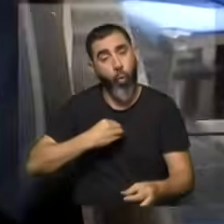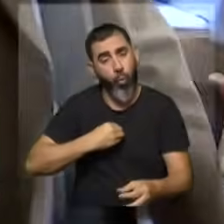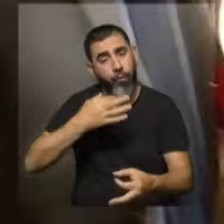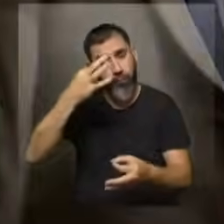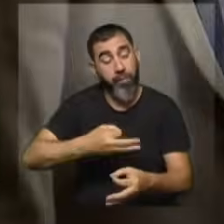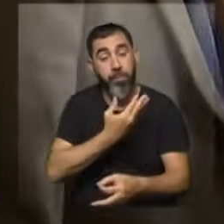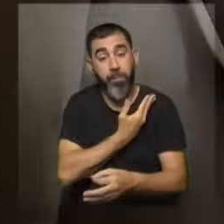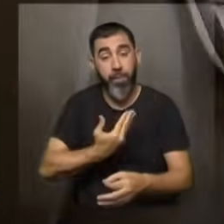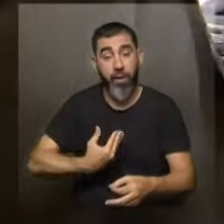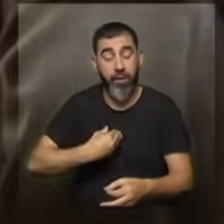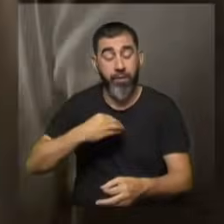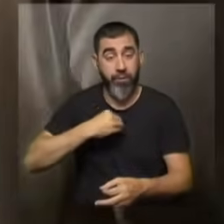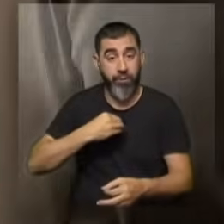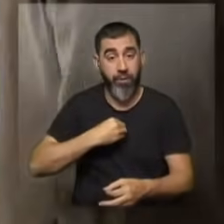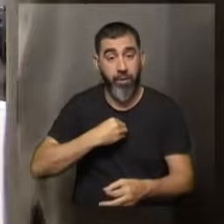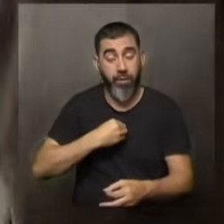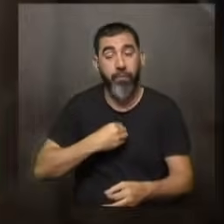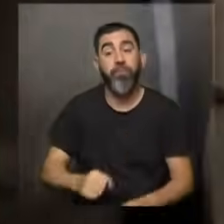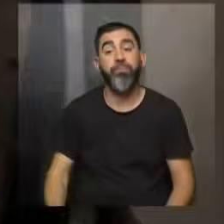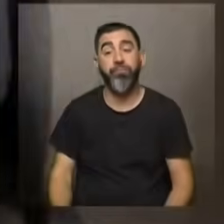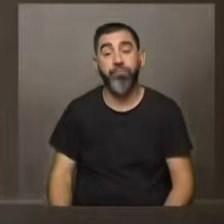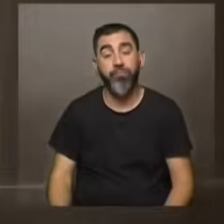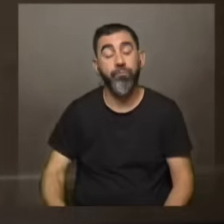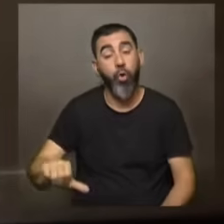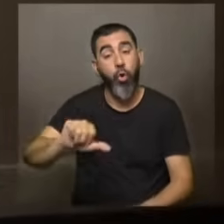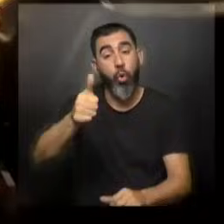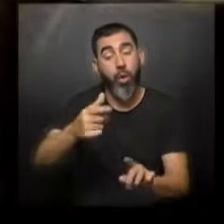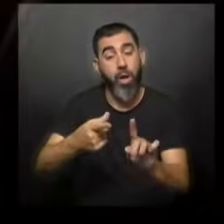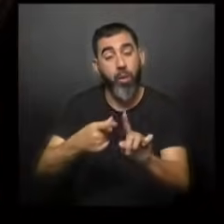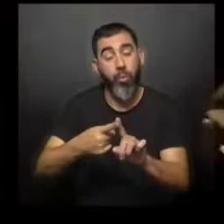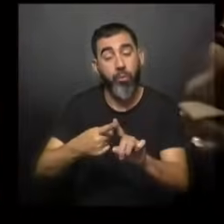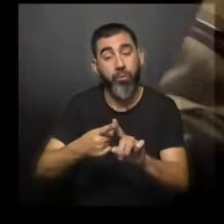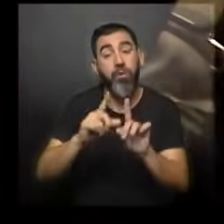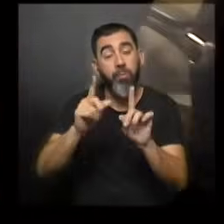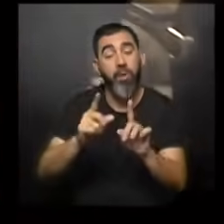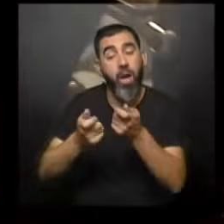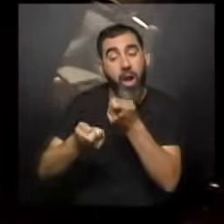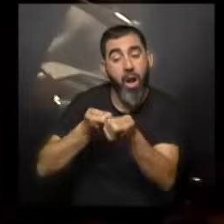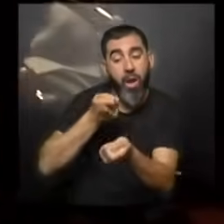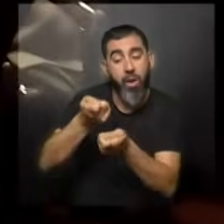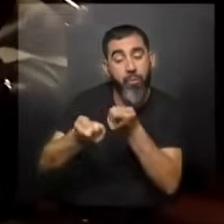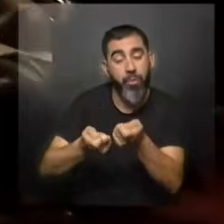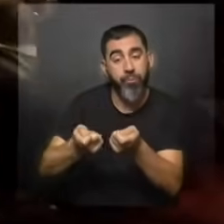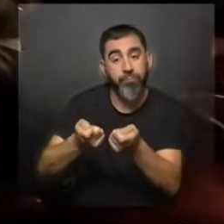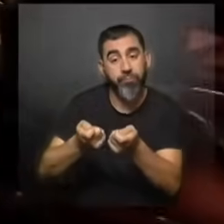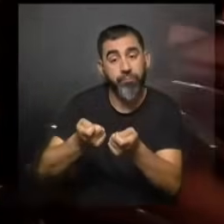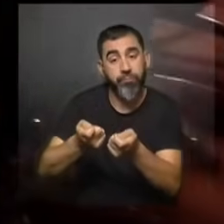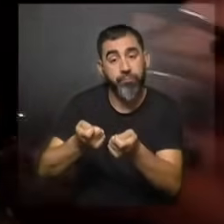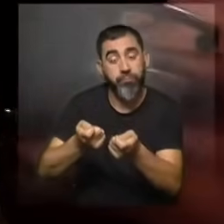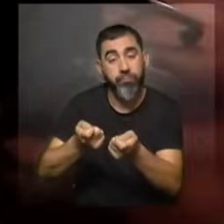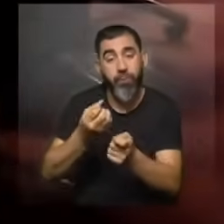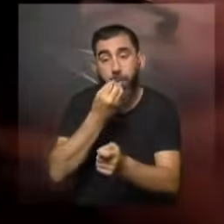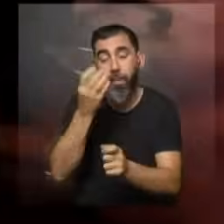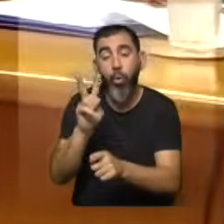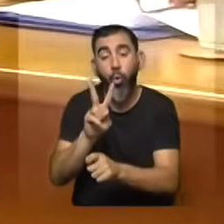el presidente de la corte José arosena con que salga y con que esto sea una un aporte a la